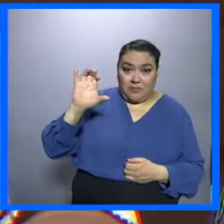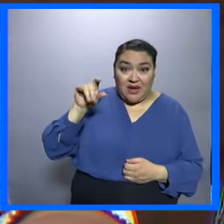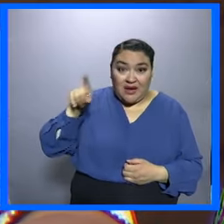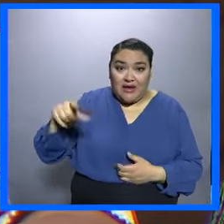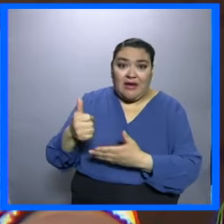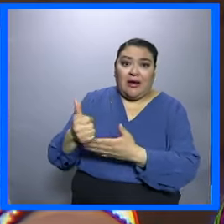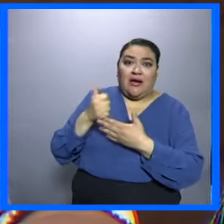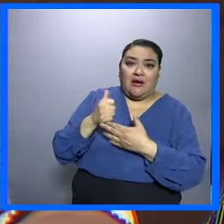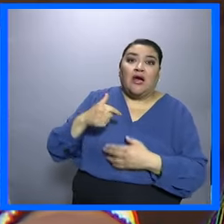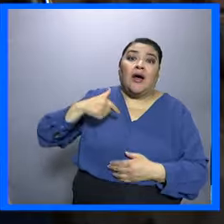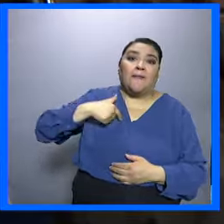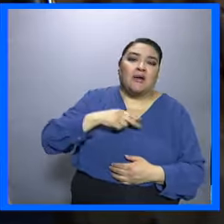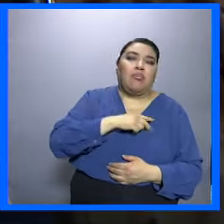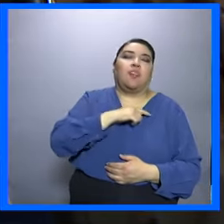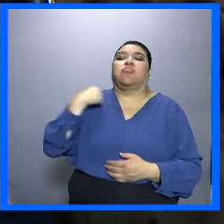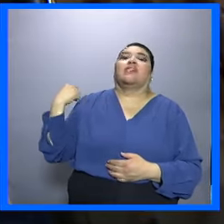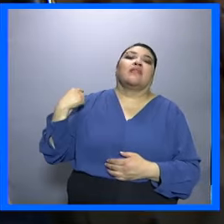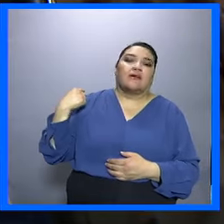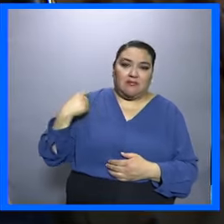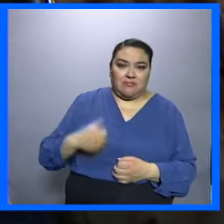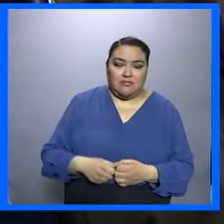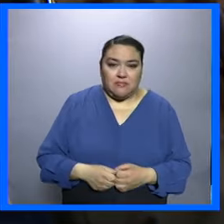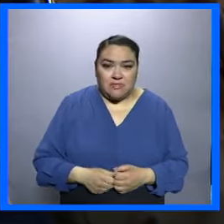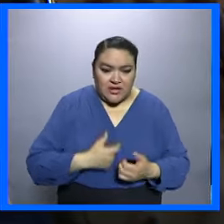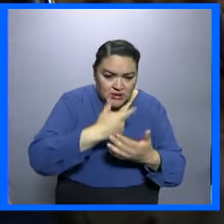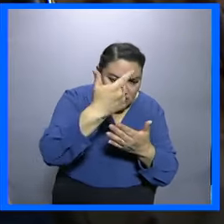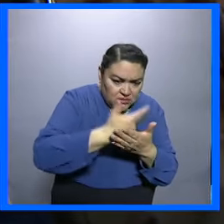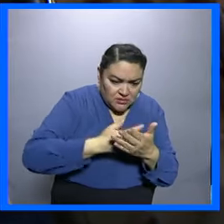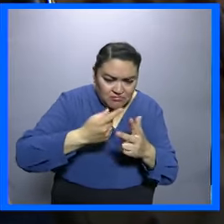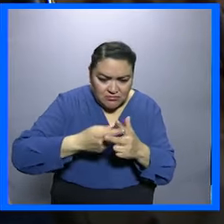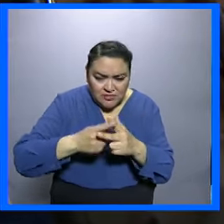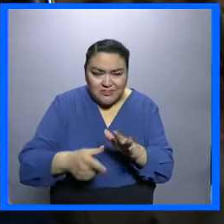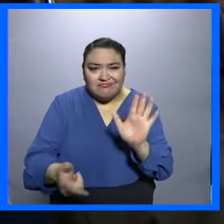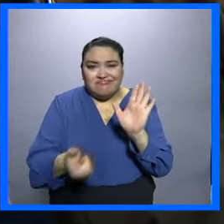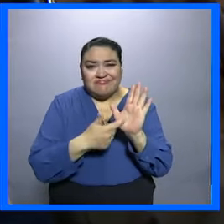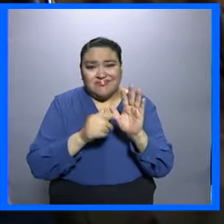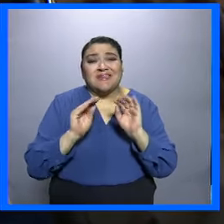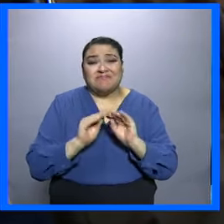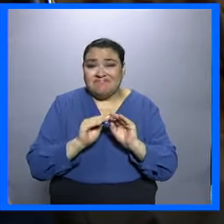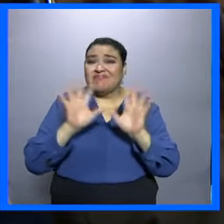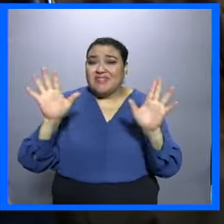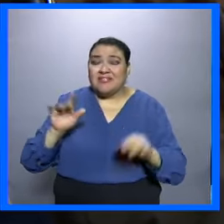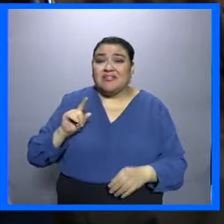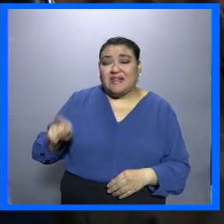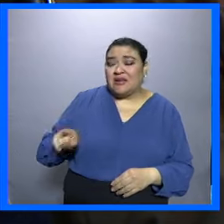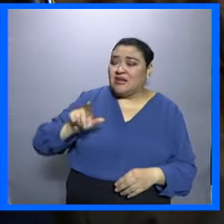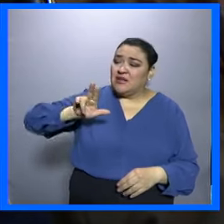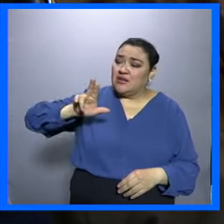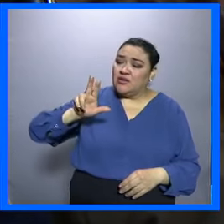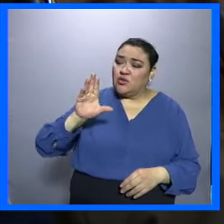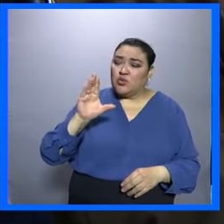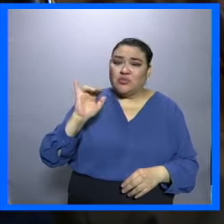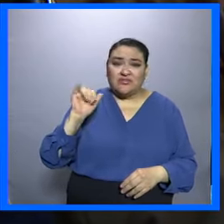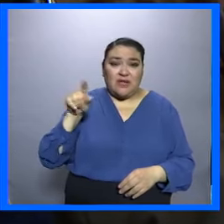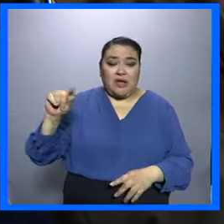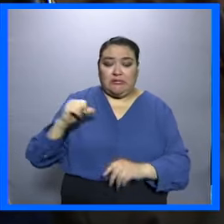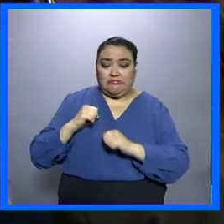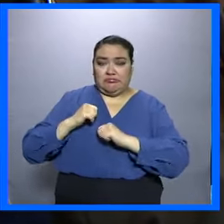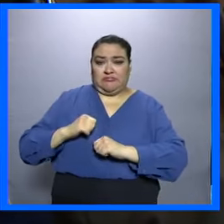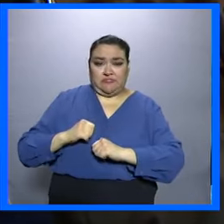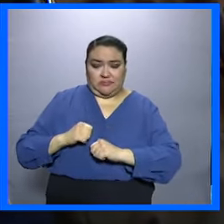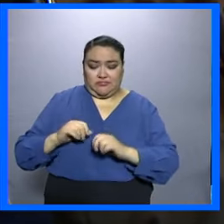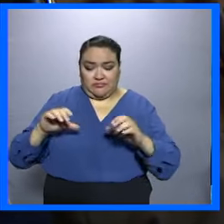yo ya no viviera. Las estadísticas no mienten, de acuerdo con Lucía Lagunes Huerta, titular